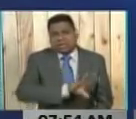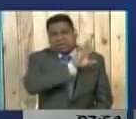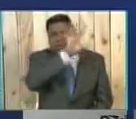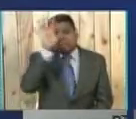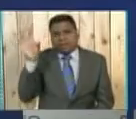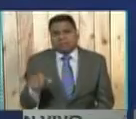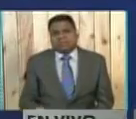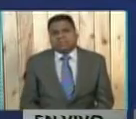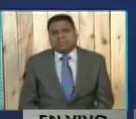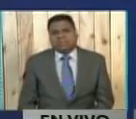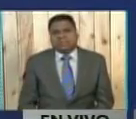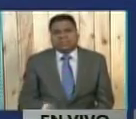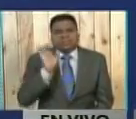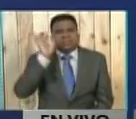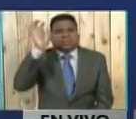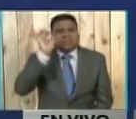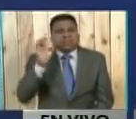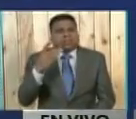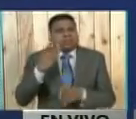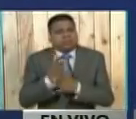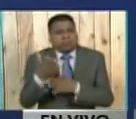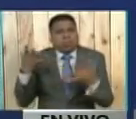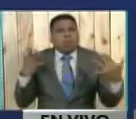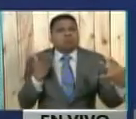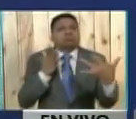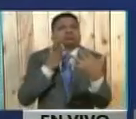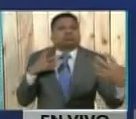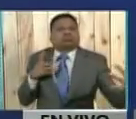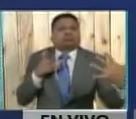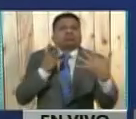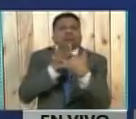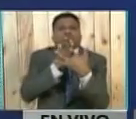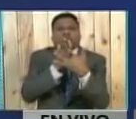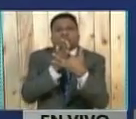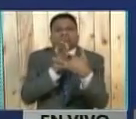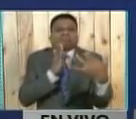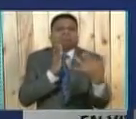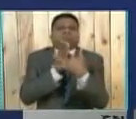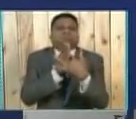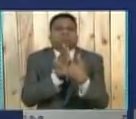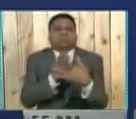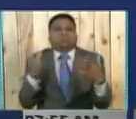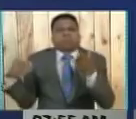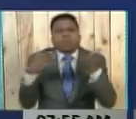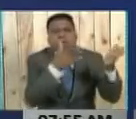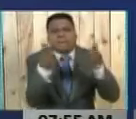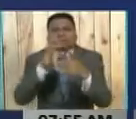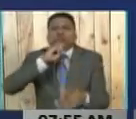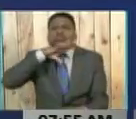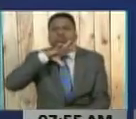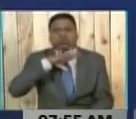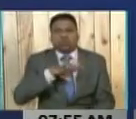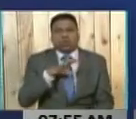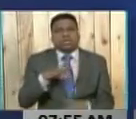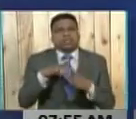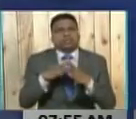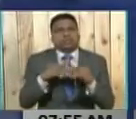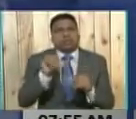nación de cruce de caminos, de historias tan importantes para el mundo que está por